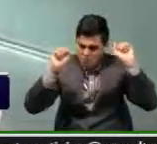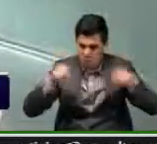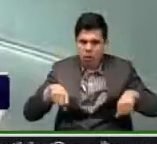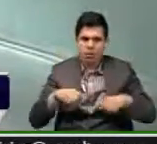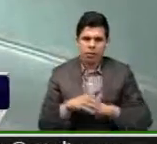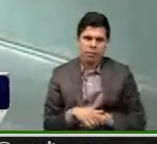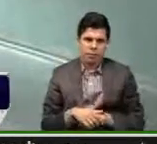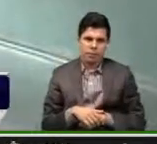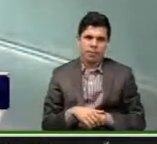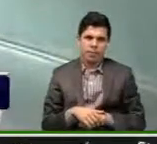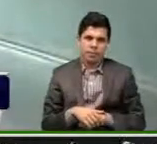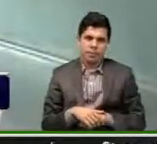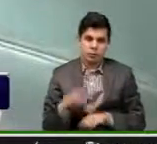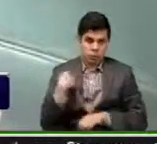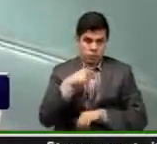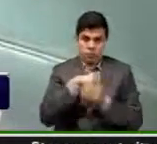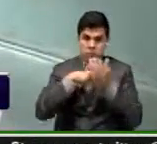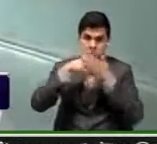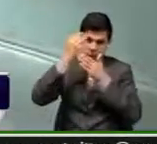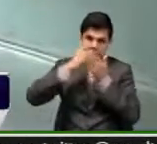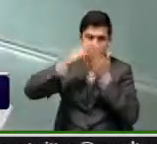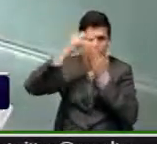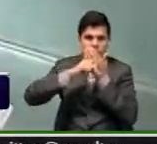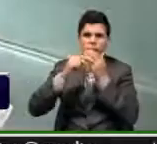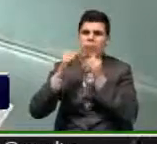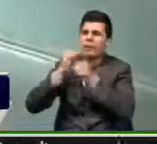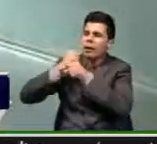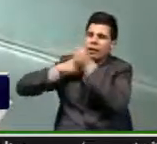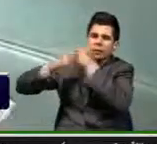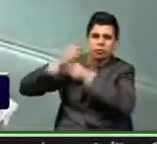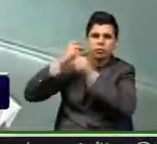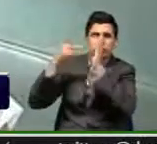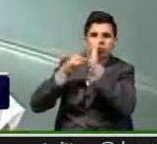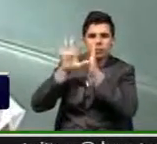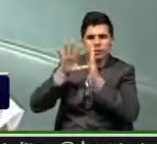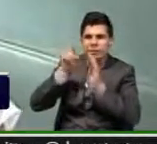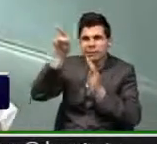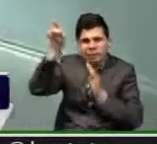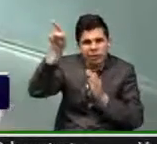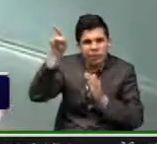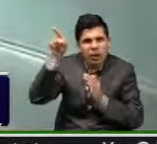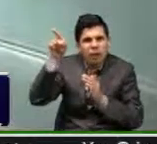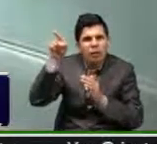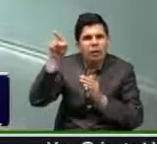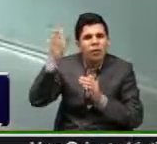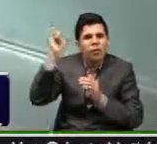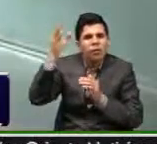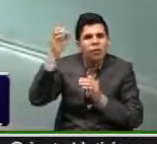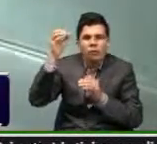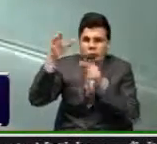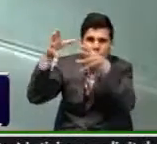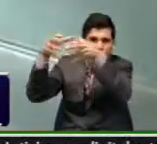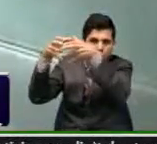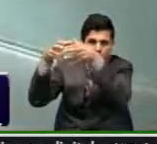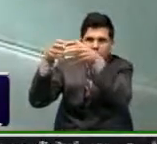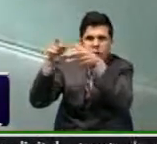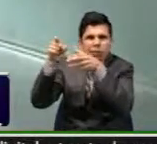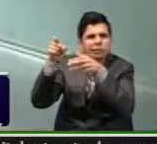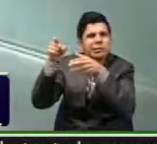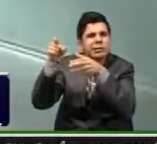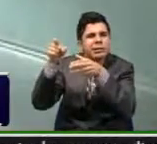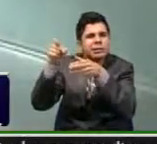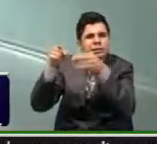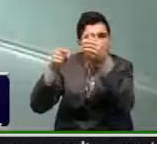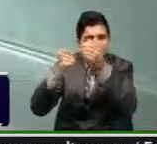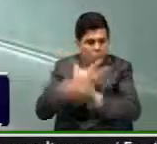desde el 2005 porque conocimos sobre la red brasileña de bancos de leche humana y pensábamos que eso se podía implementar en